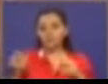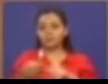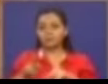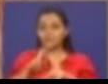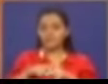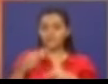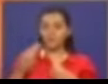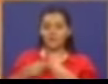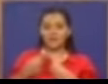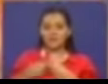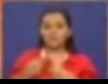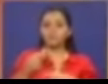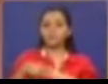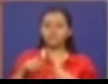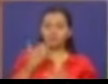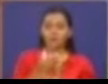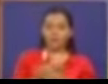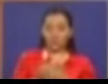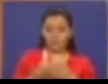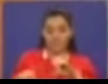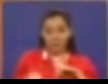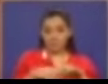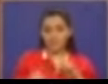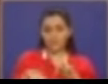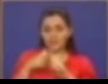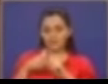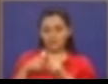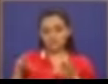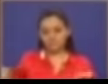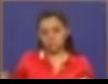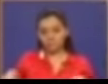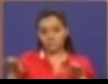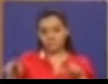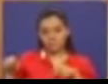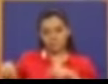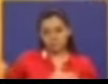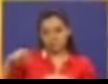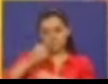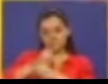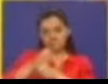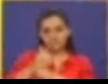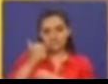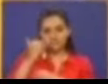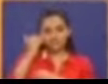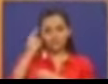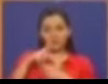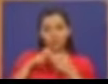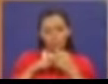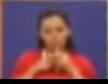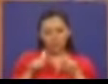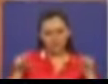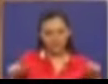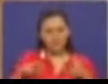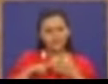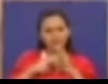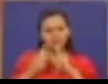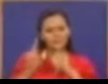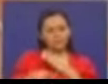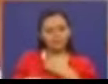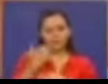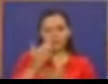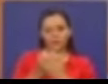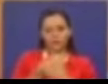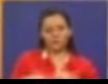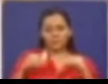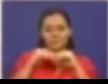la población económicamente activa con relación a la población en edad de trabajar. Es decir, el problema está en que la economía necesita un